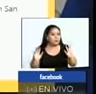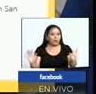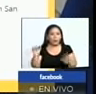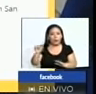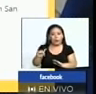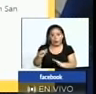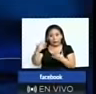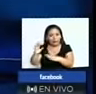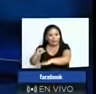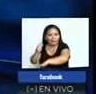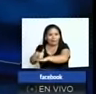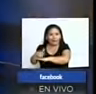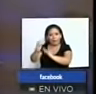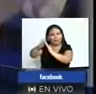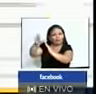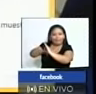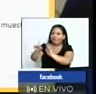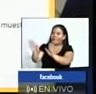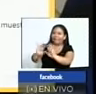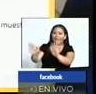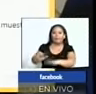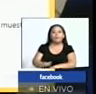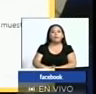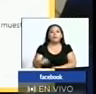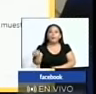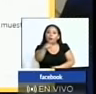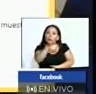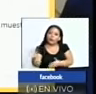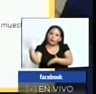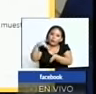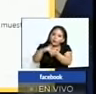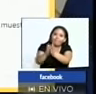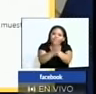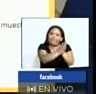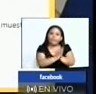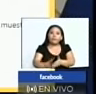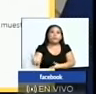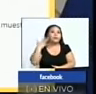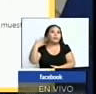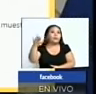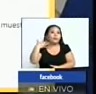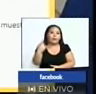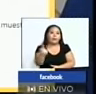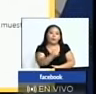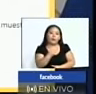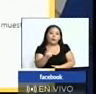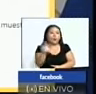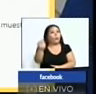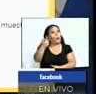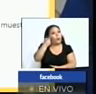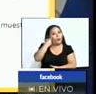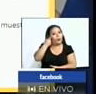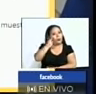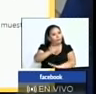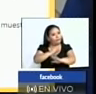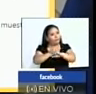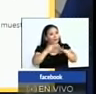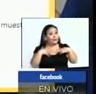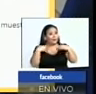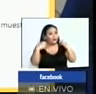esta medida. Reiteró además que se le pide a la población de San Miguel extremar las medidas de protección. El riesgo